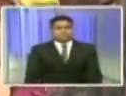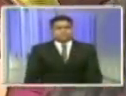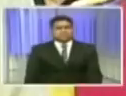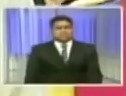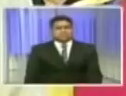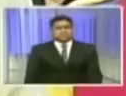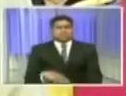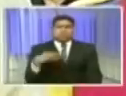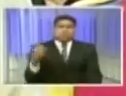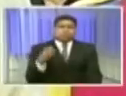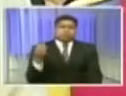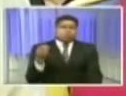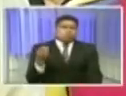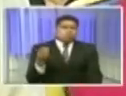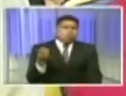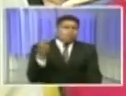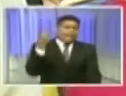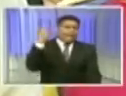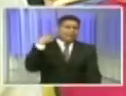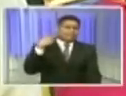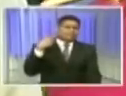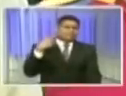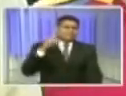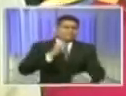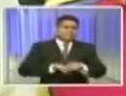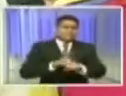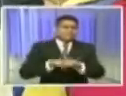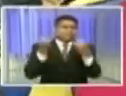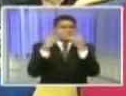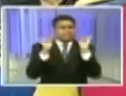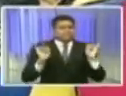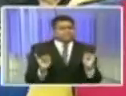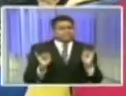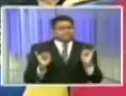cómo fue la época de la independencia gloriosa.